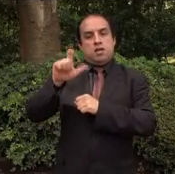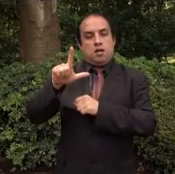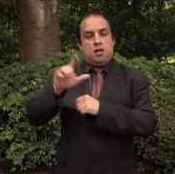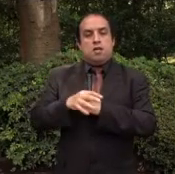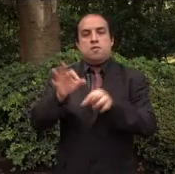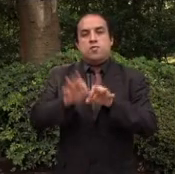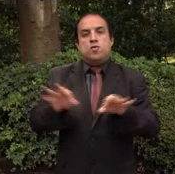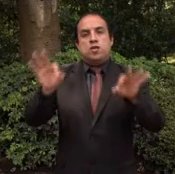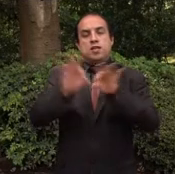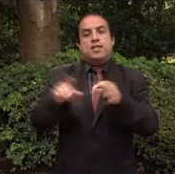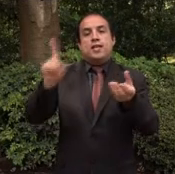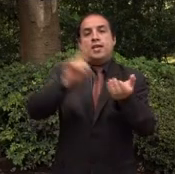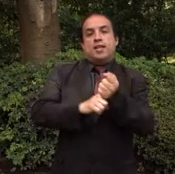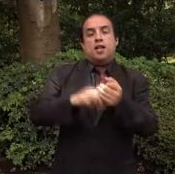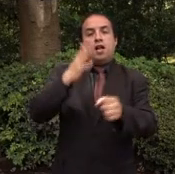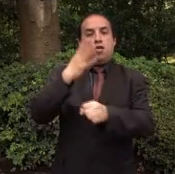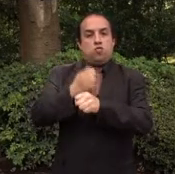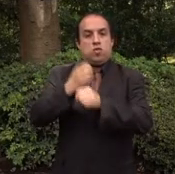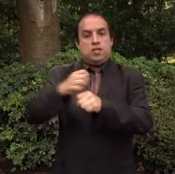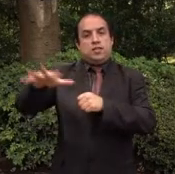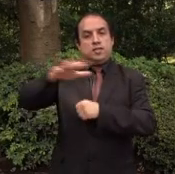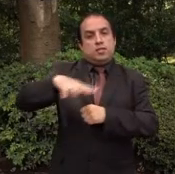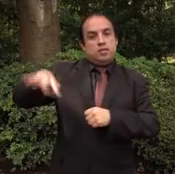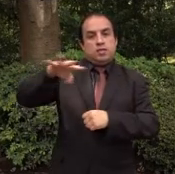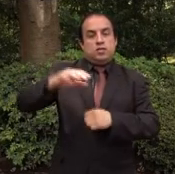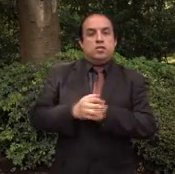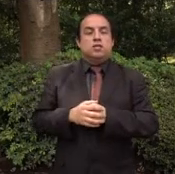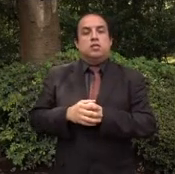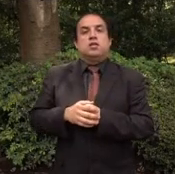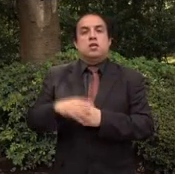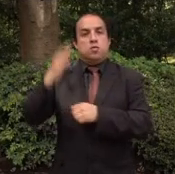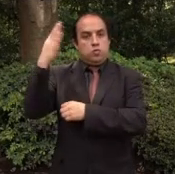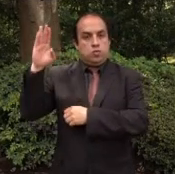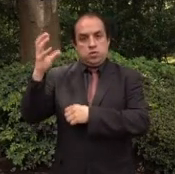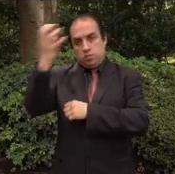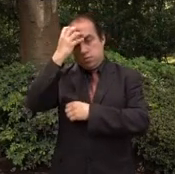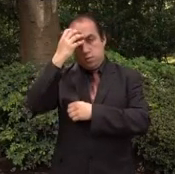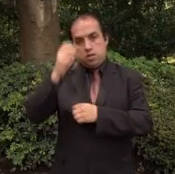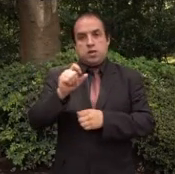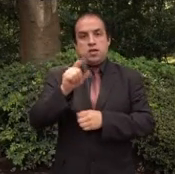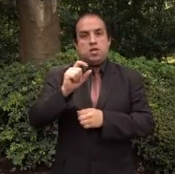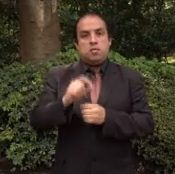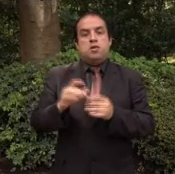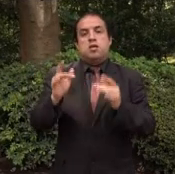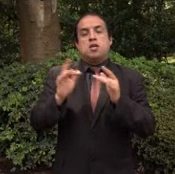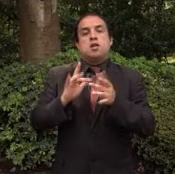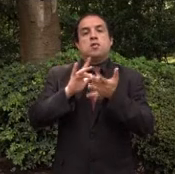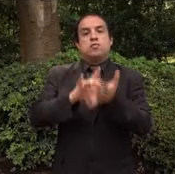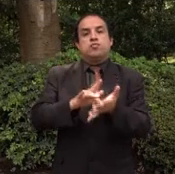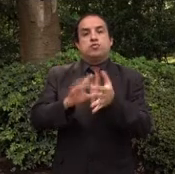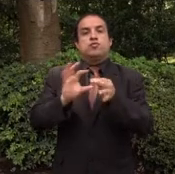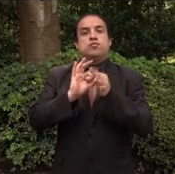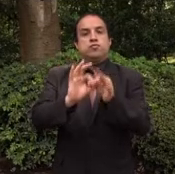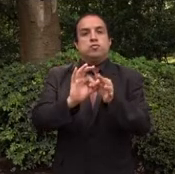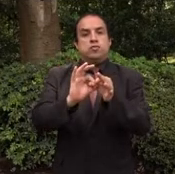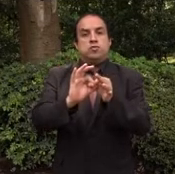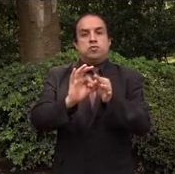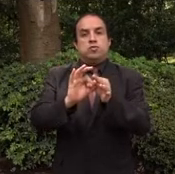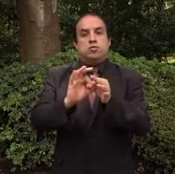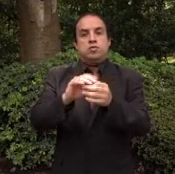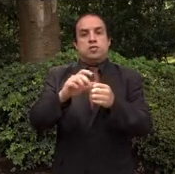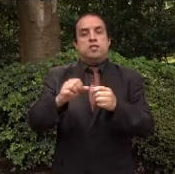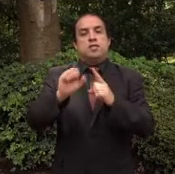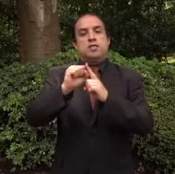cuarta sección del bosque de Chapultepec y que en colaboración con el Sistema de Aguas de la Ciudad de México es fundamental en